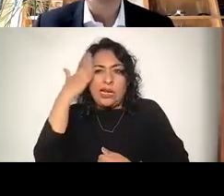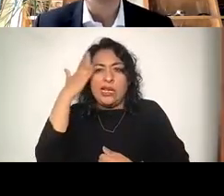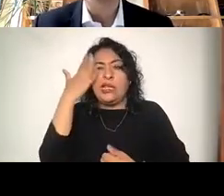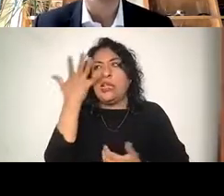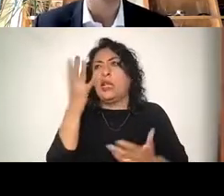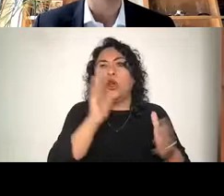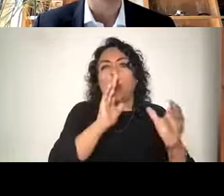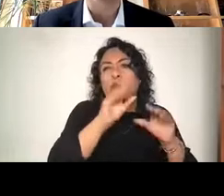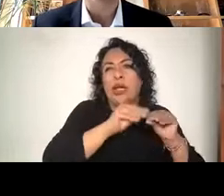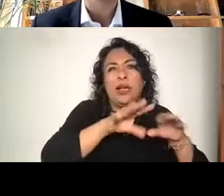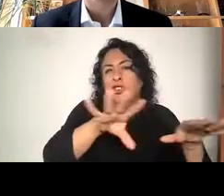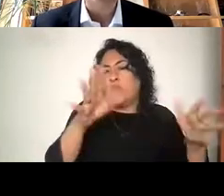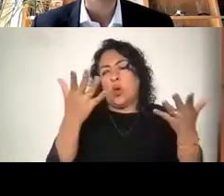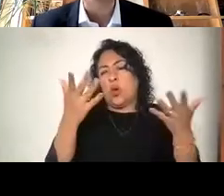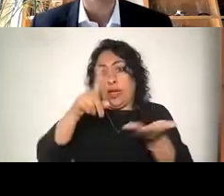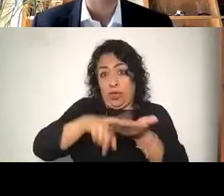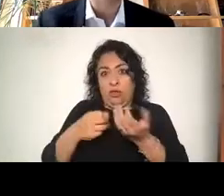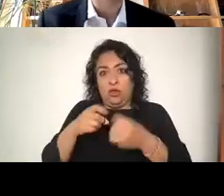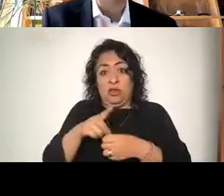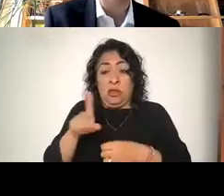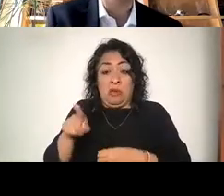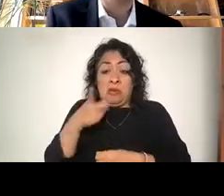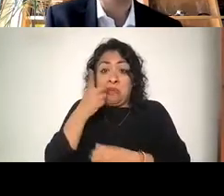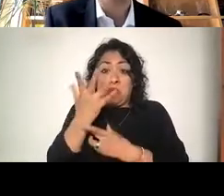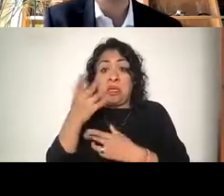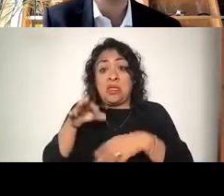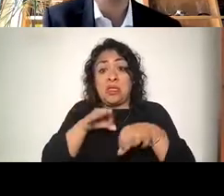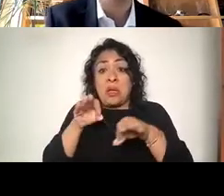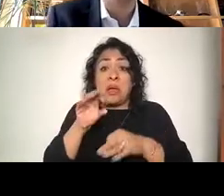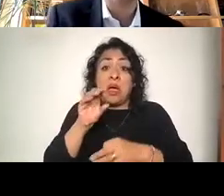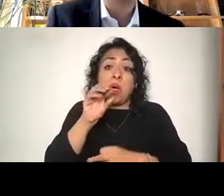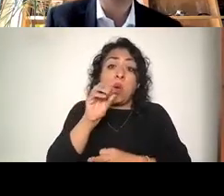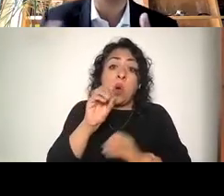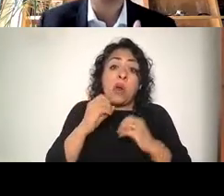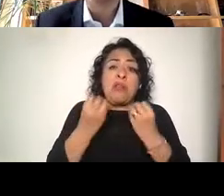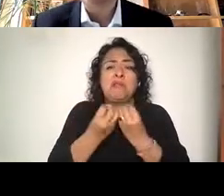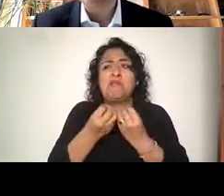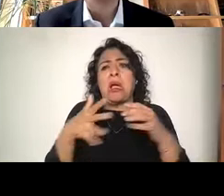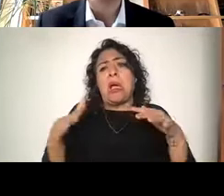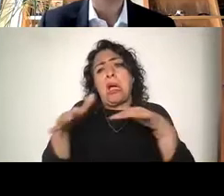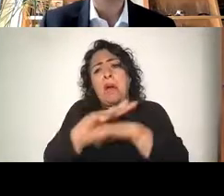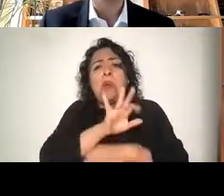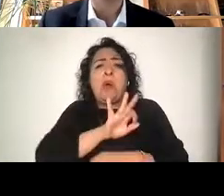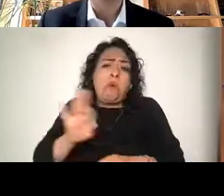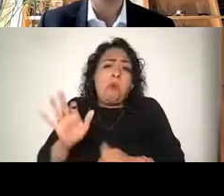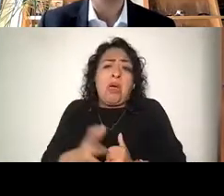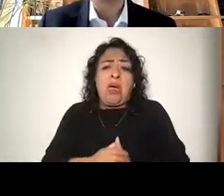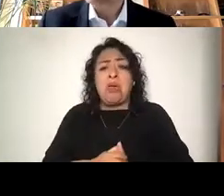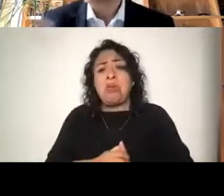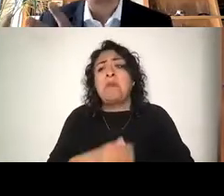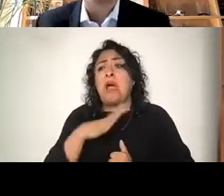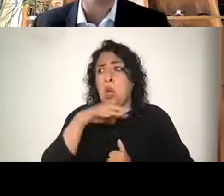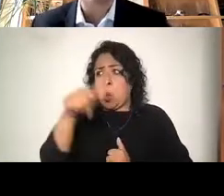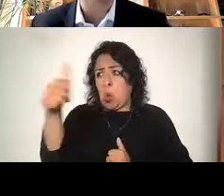mediáticos o en la sociedad que dicen que, bueno, el trabajo de las organizaciones se puede sustituir, que hay ya quien lo hace,